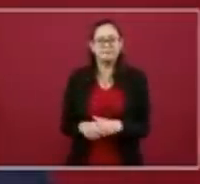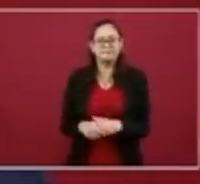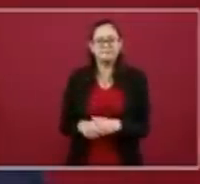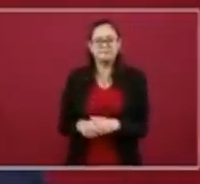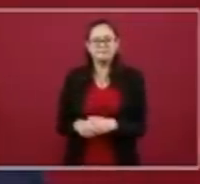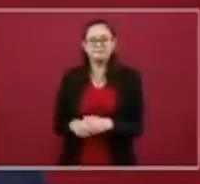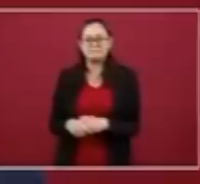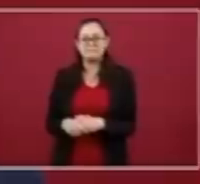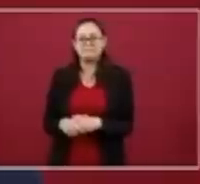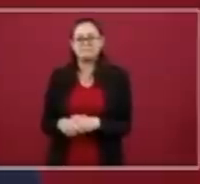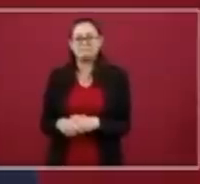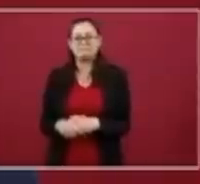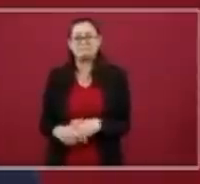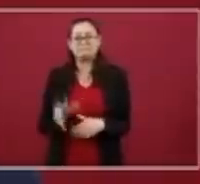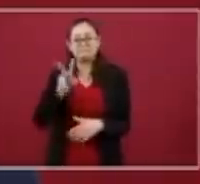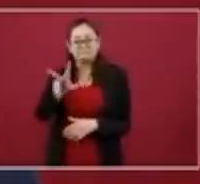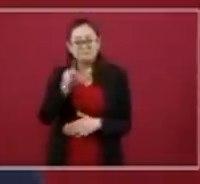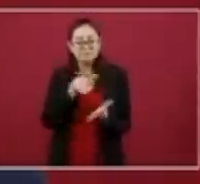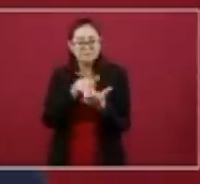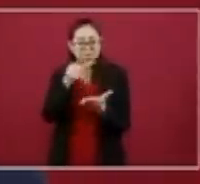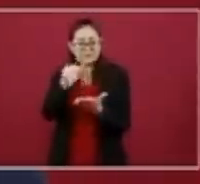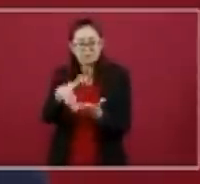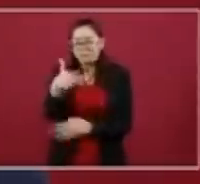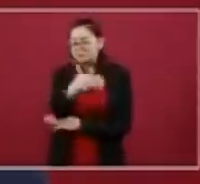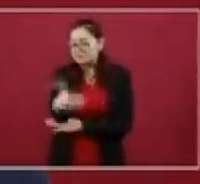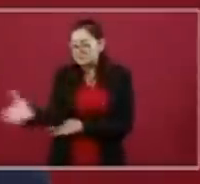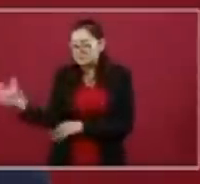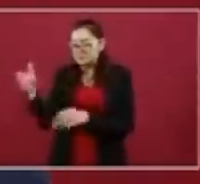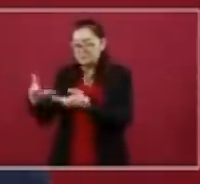Les entregó 18 millones de hectáreas.